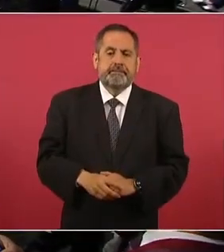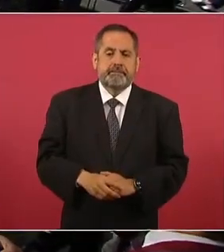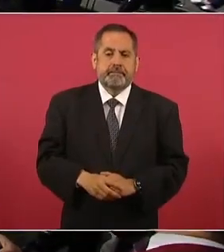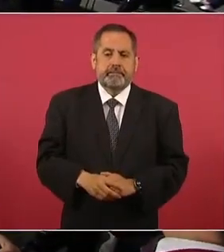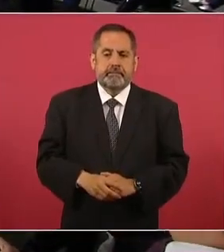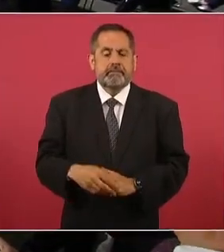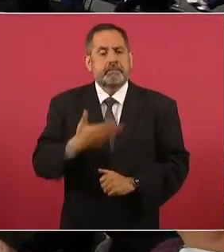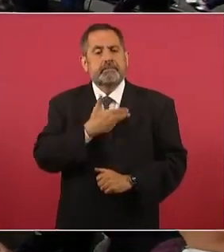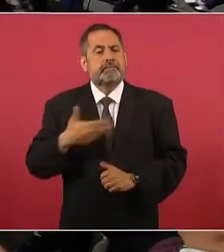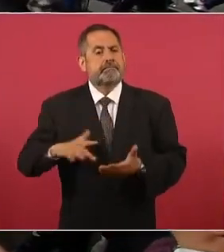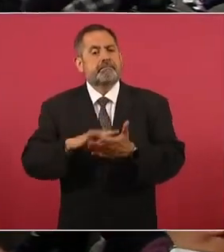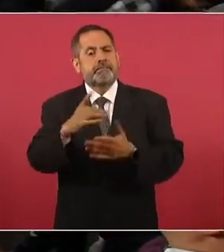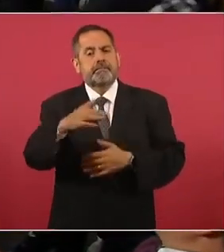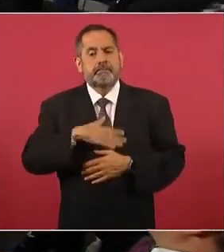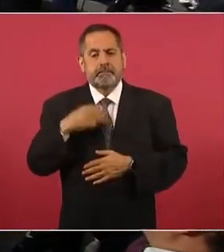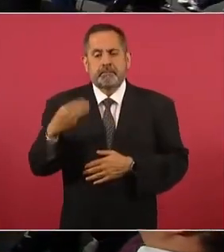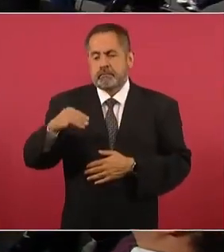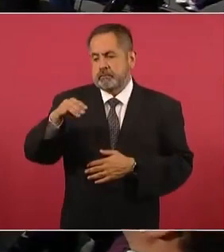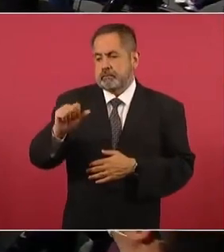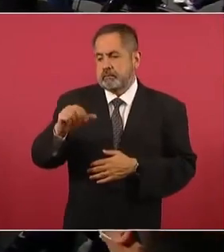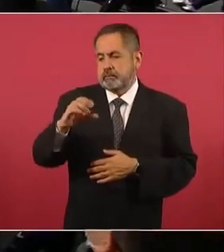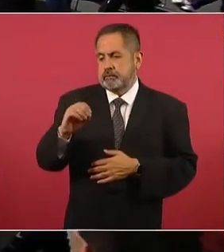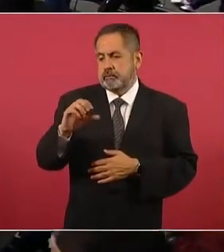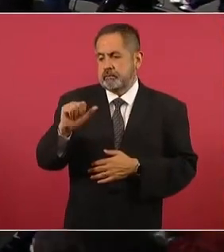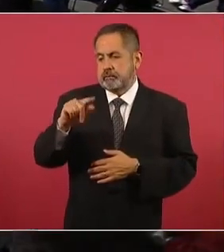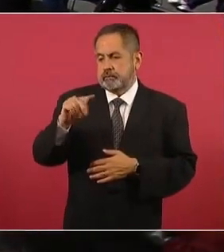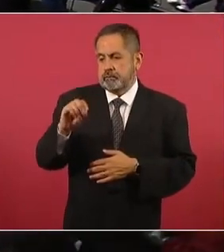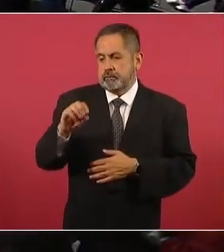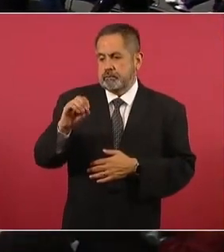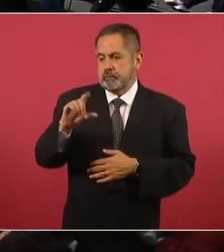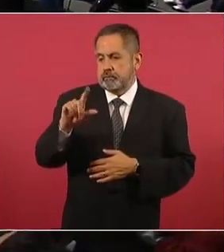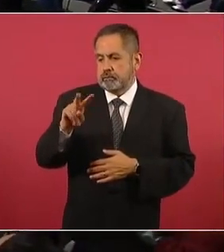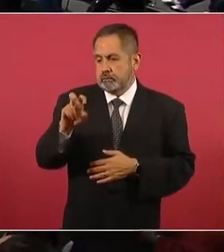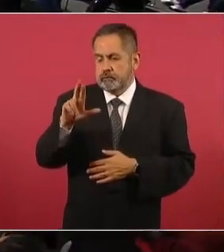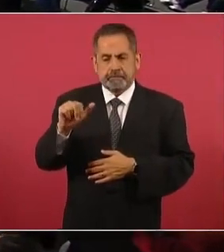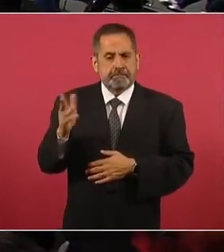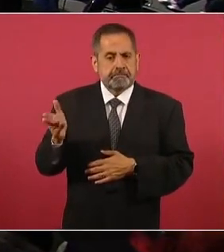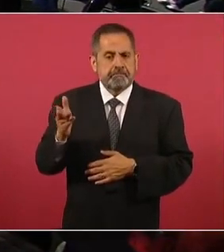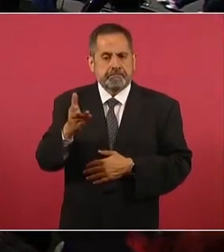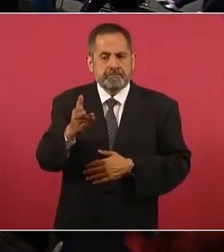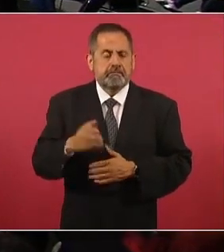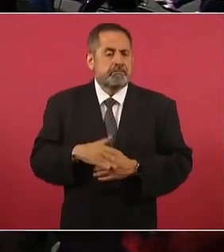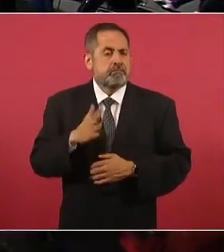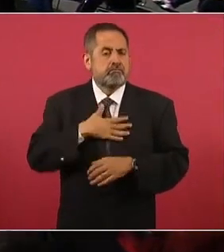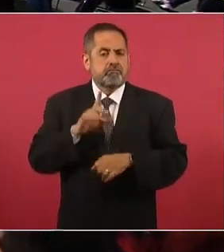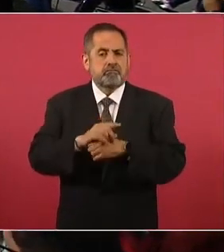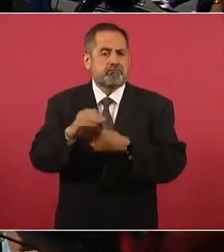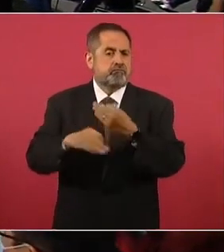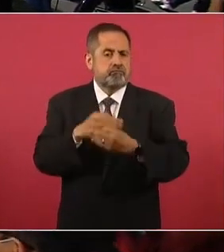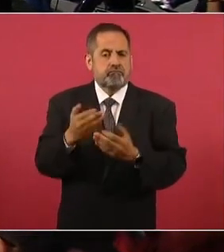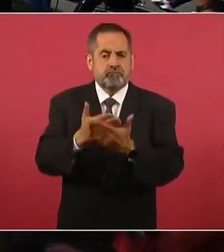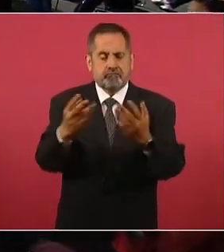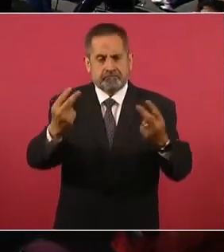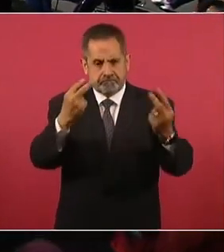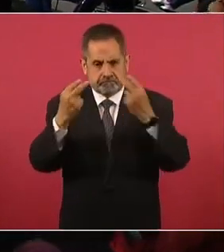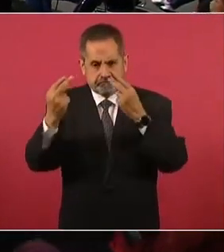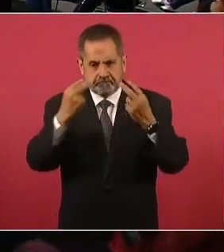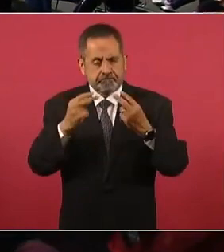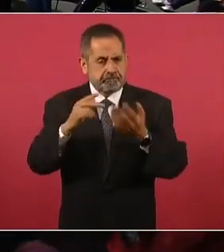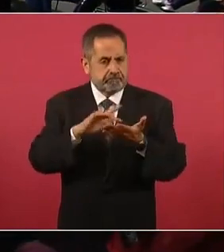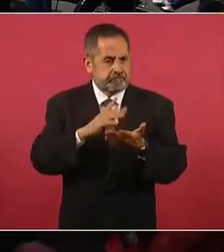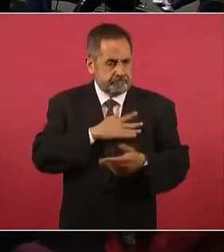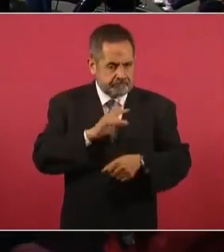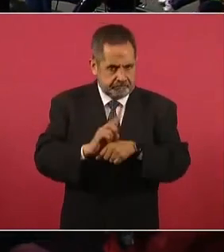Gracias, presidente. Marco Antonio Olvera, del canal México News World. Buenos días a todos, a los que nos escuchan y los aquí